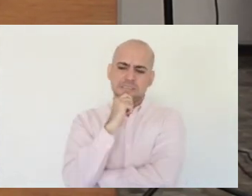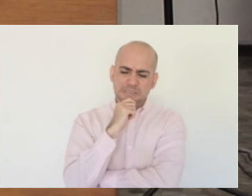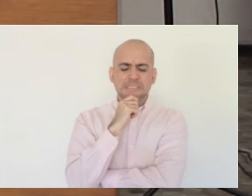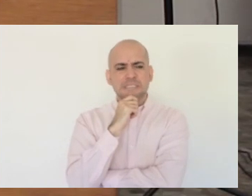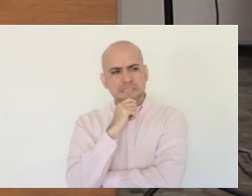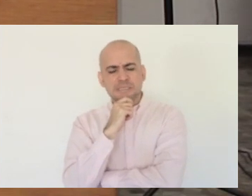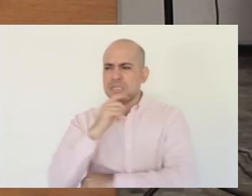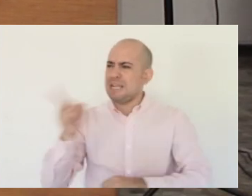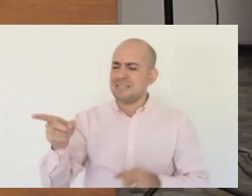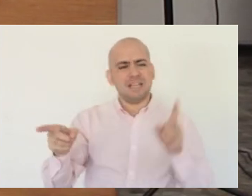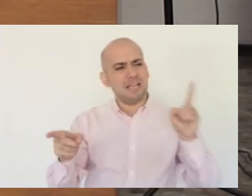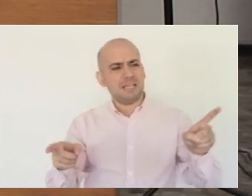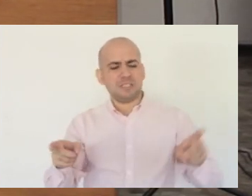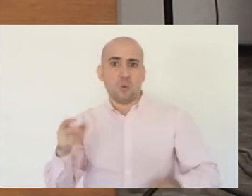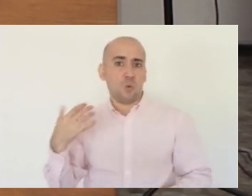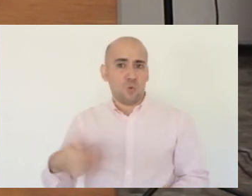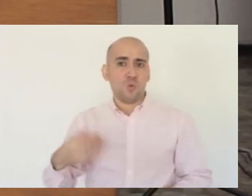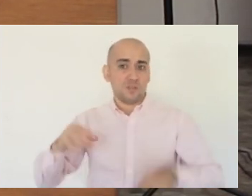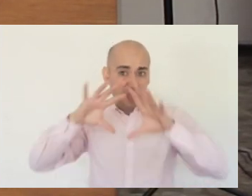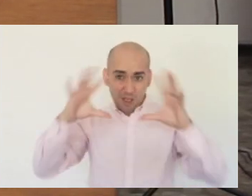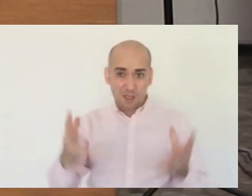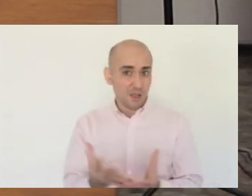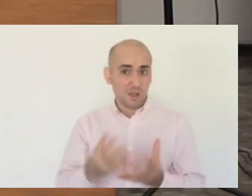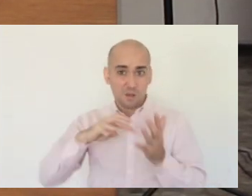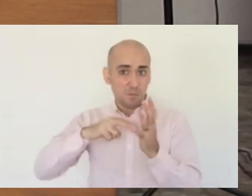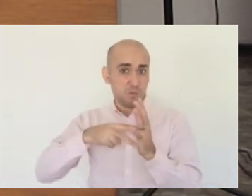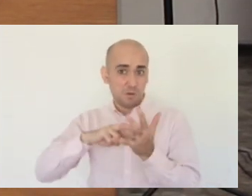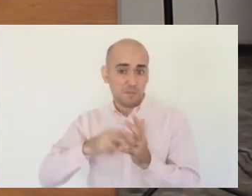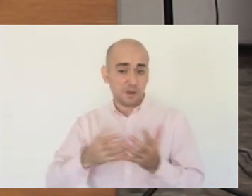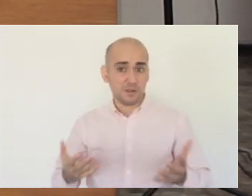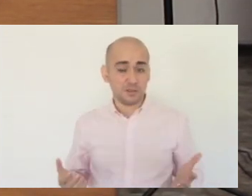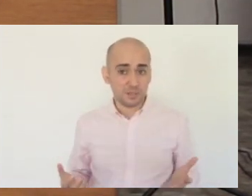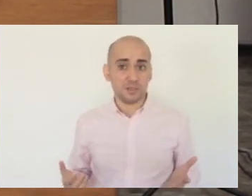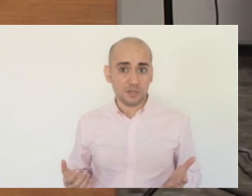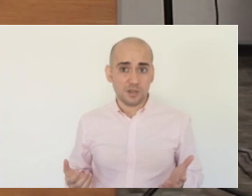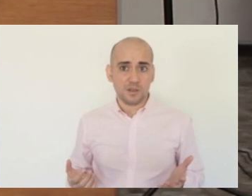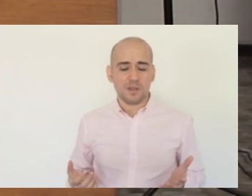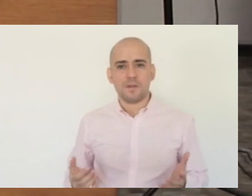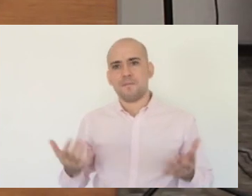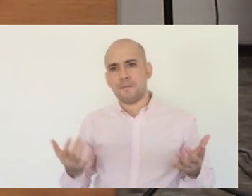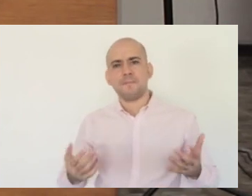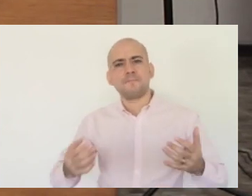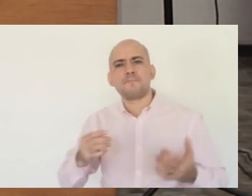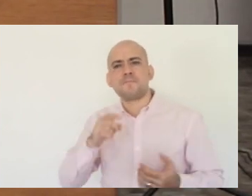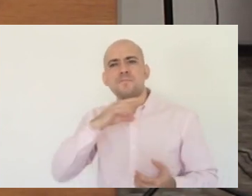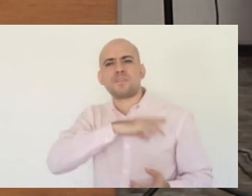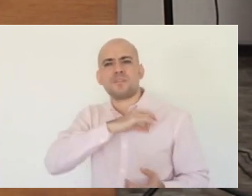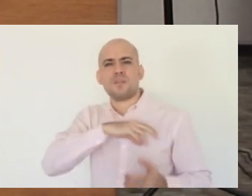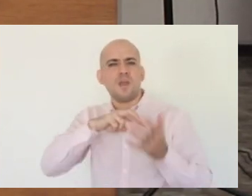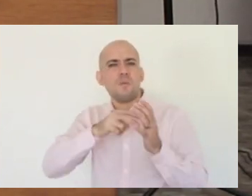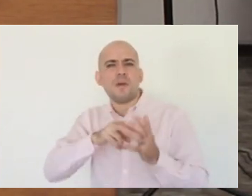se cierra y que ha marcado el devenir de la humanidad en el caso del coronavirus y del estallido social junto con